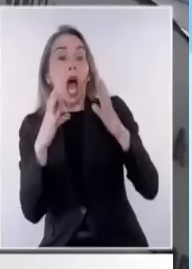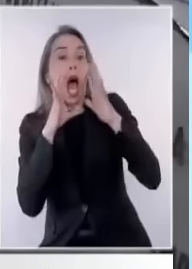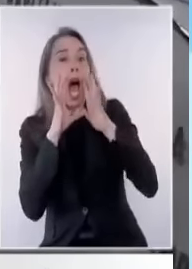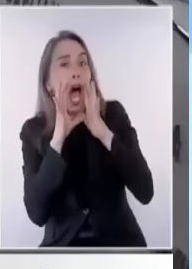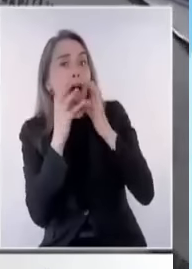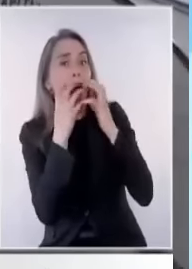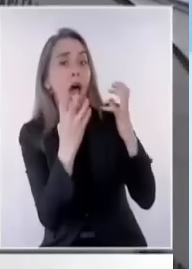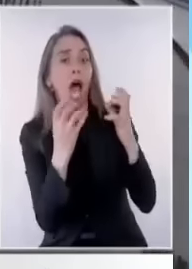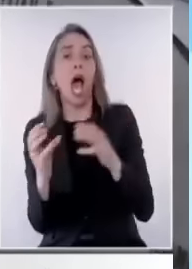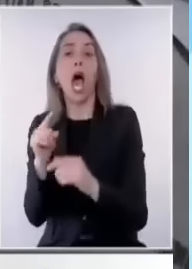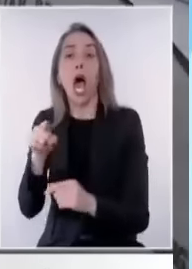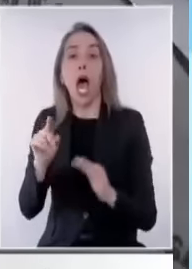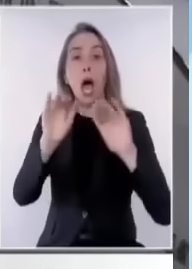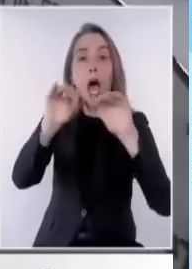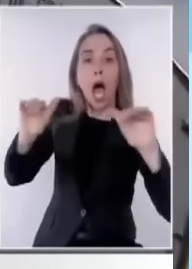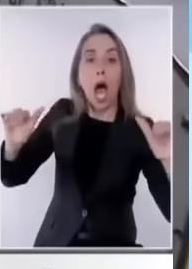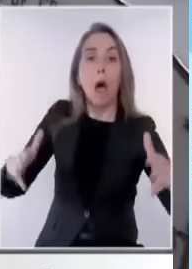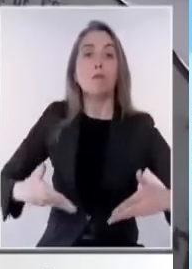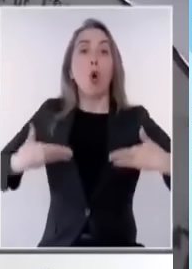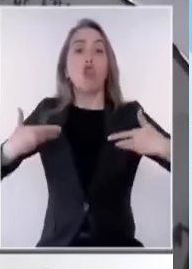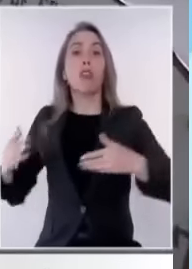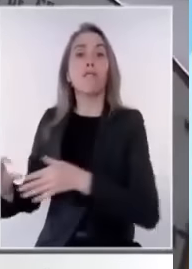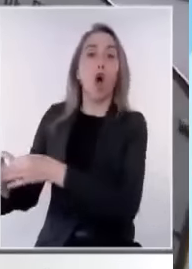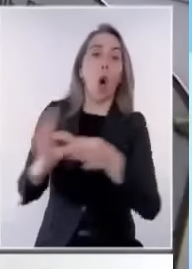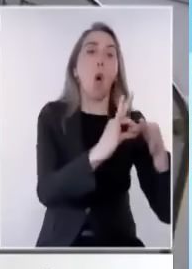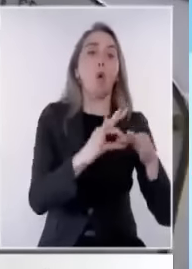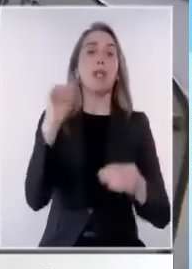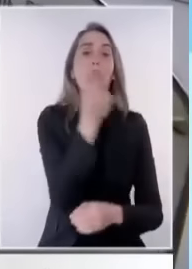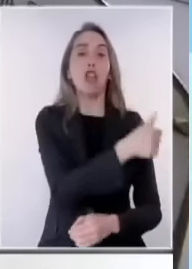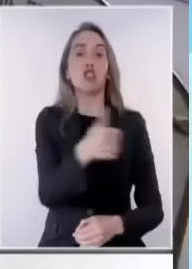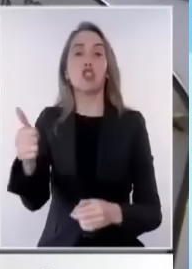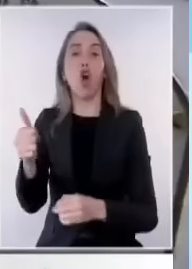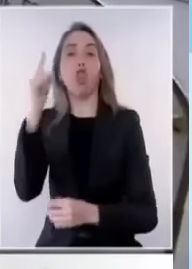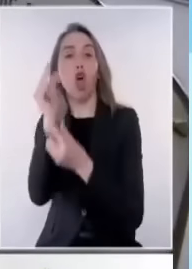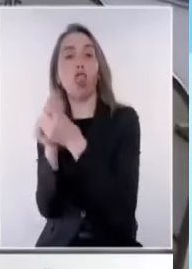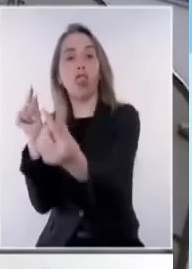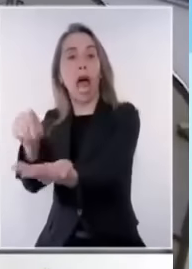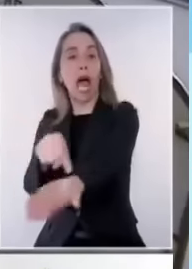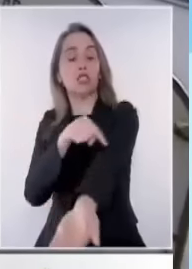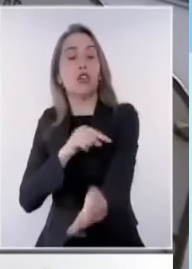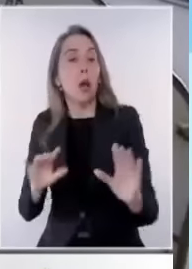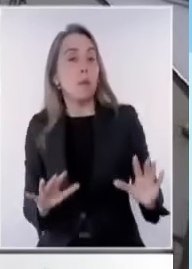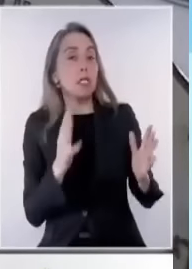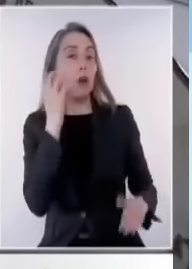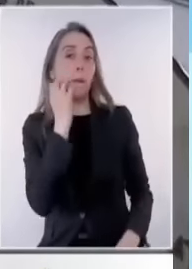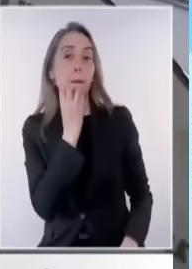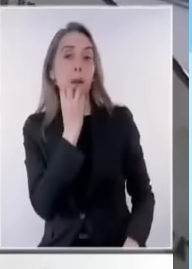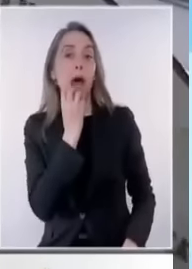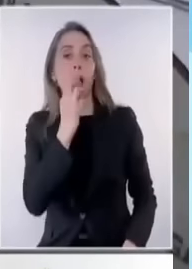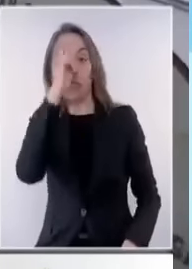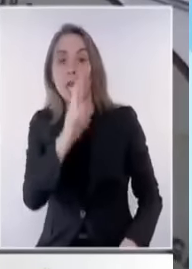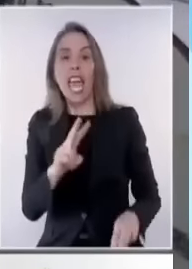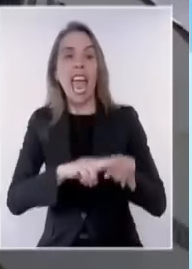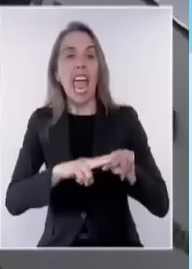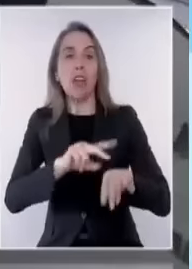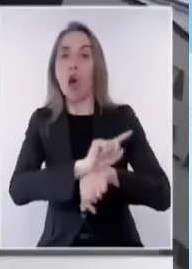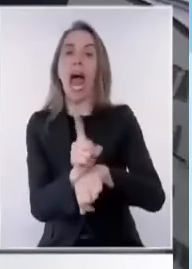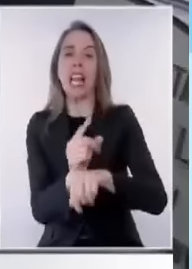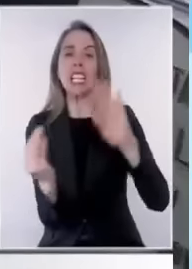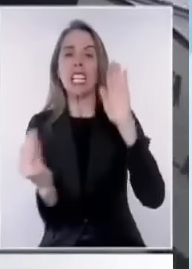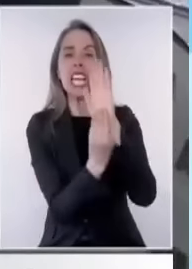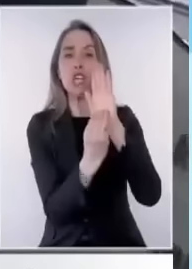a propósito de lo que usted decía, de la unidad nacional. En ese momento, a mí es una cuestión que me sorprende mucho, porque Arturo Prat fue ungido como héroe